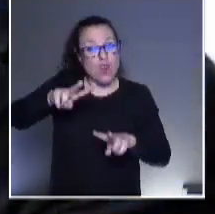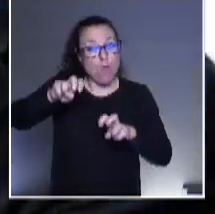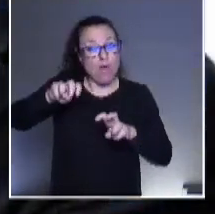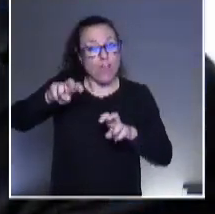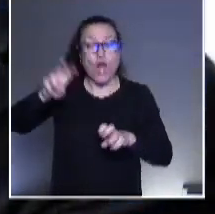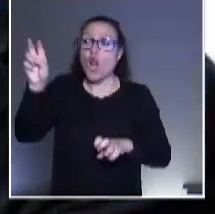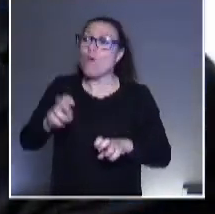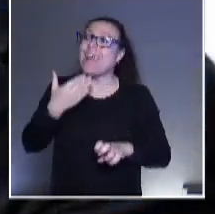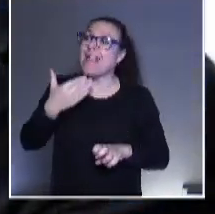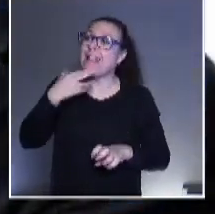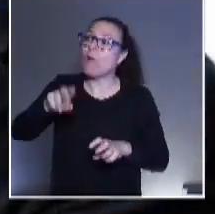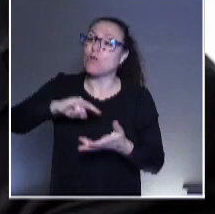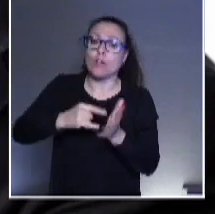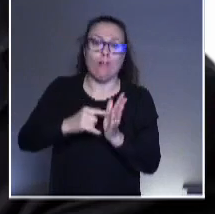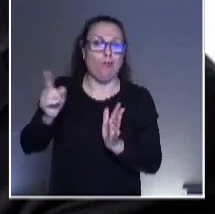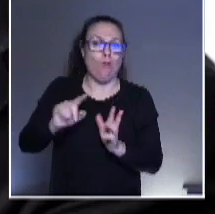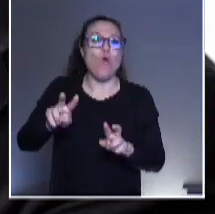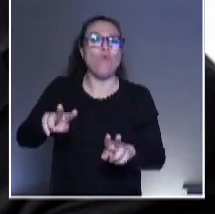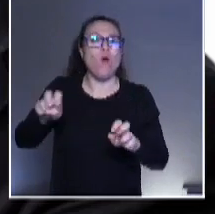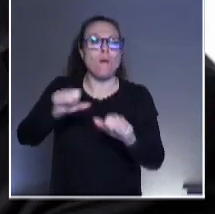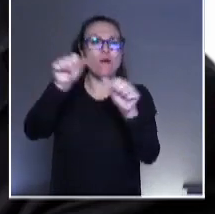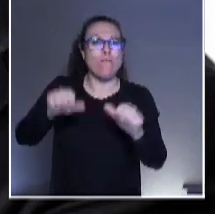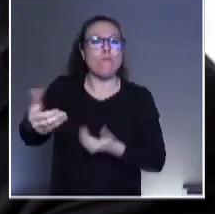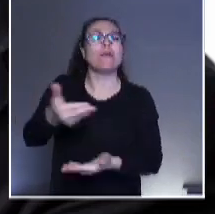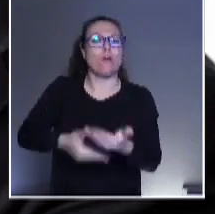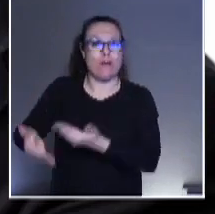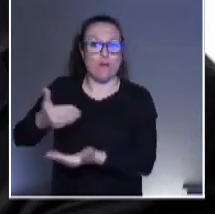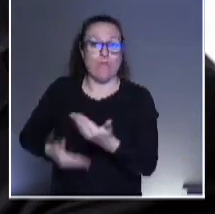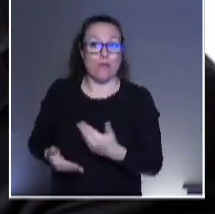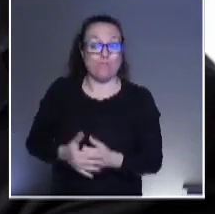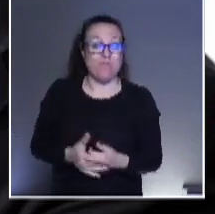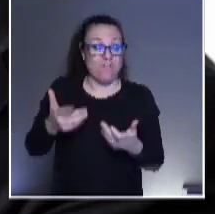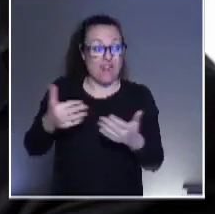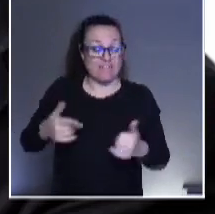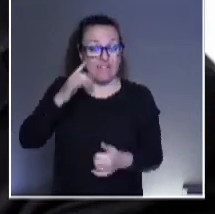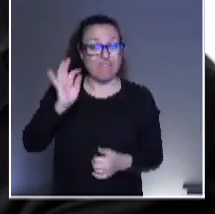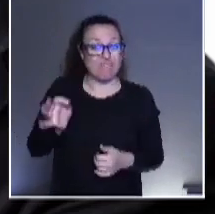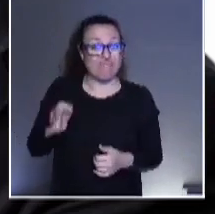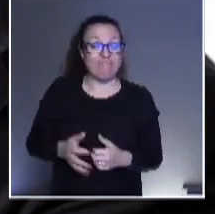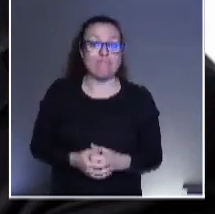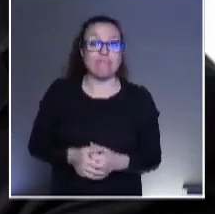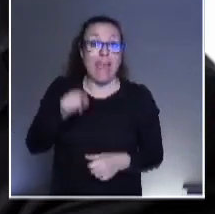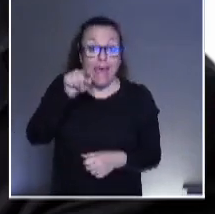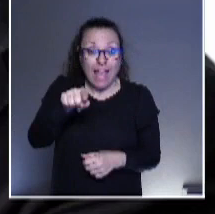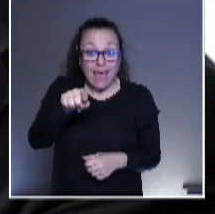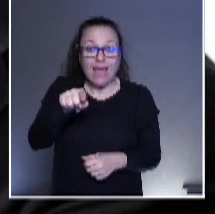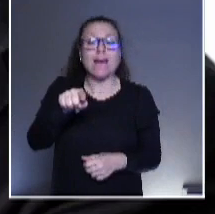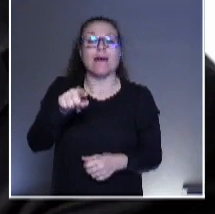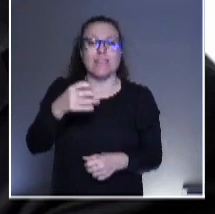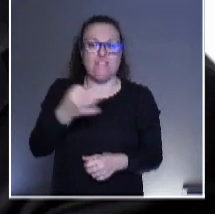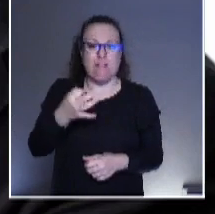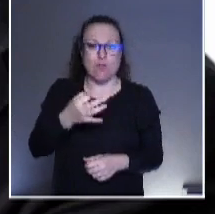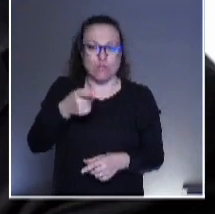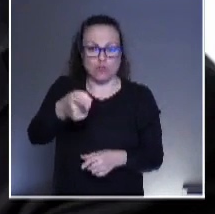vendrán de las nuevas tecnologías, sino de las nuevas formas de colaboración. Y creo que es aquí donde vamos a hacer